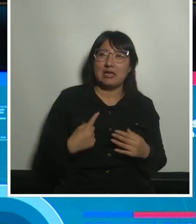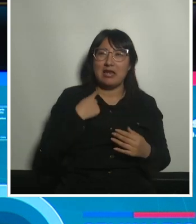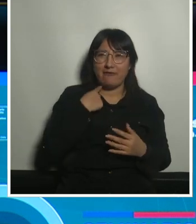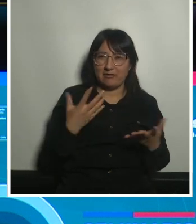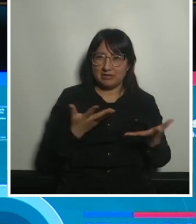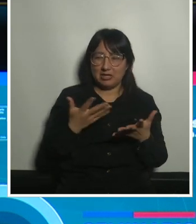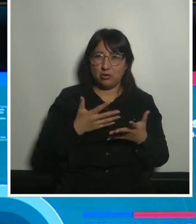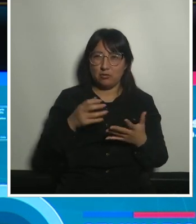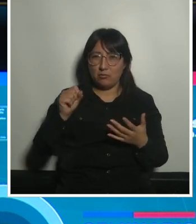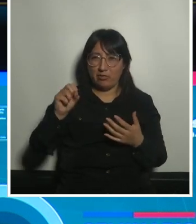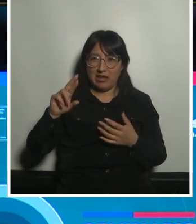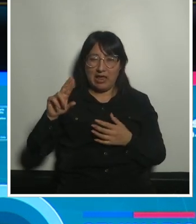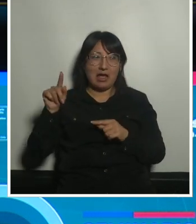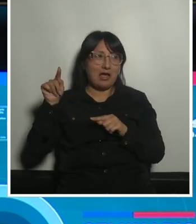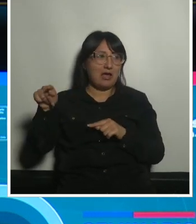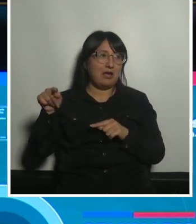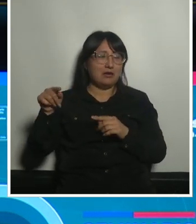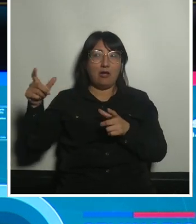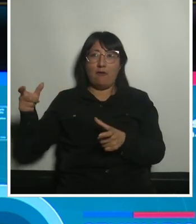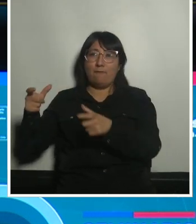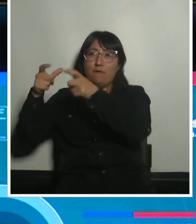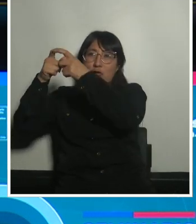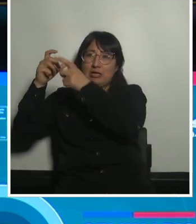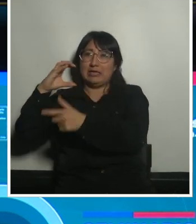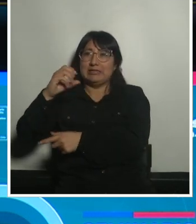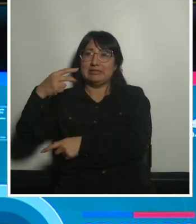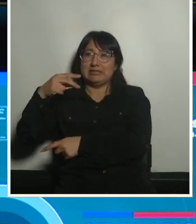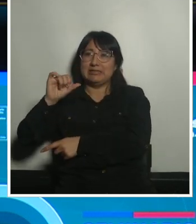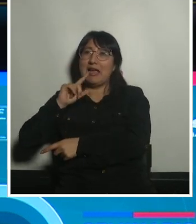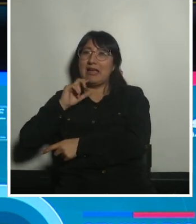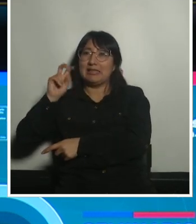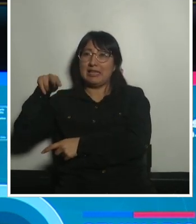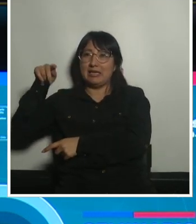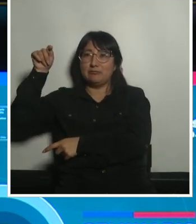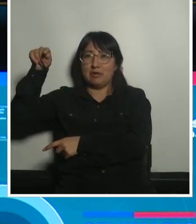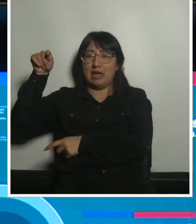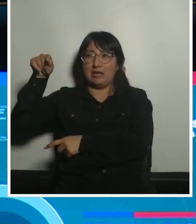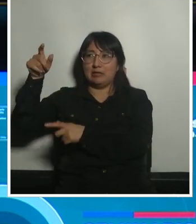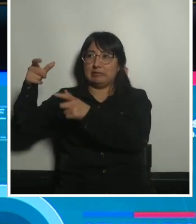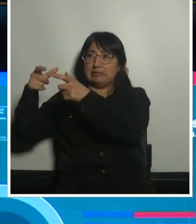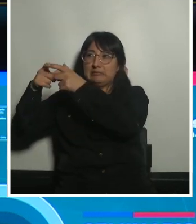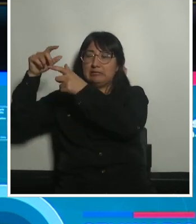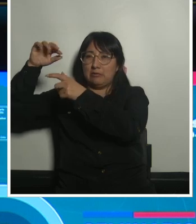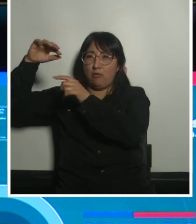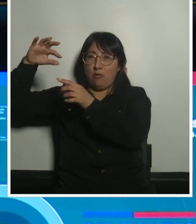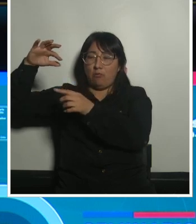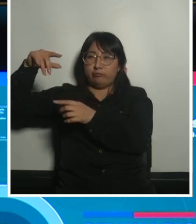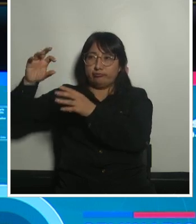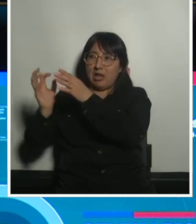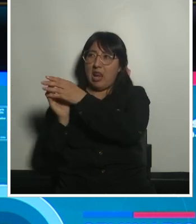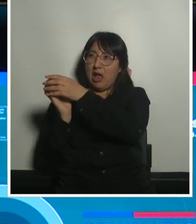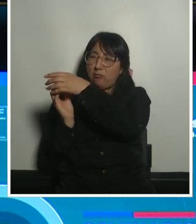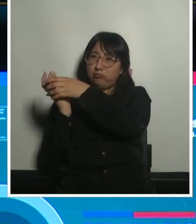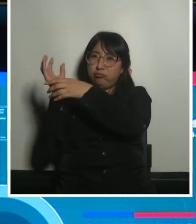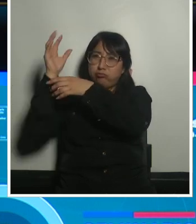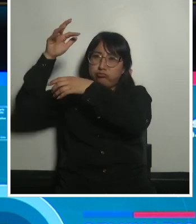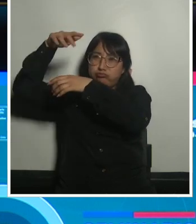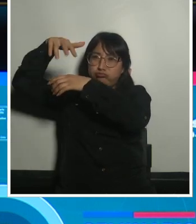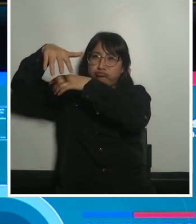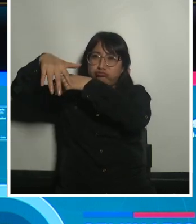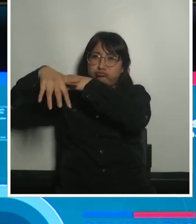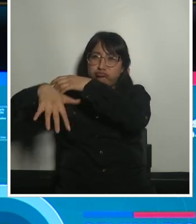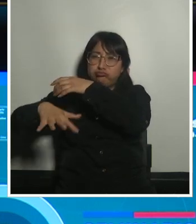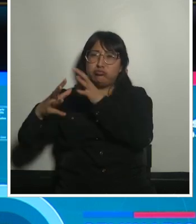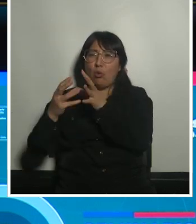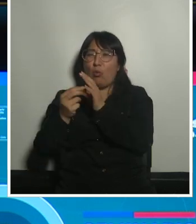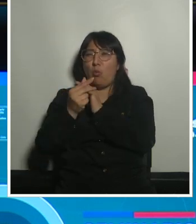forma de lahar en el caso del volcán Chaitén. Si bien en este caso la erupción tuvo un desfase de unos